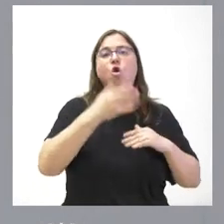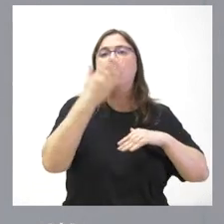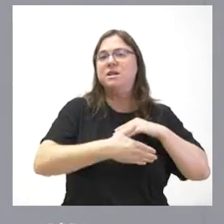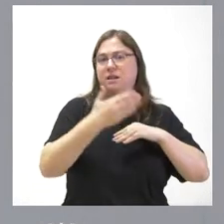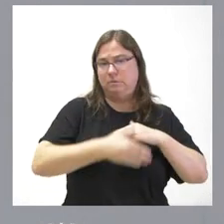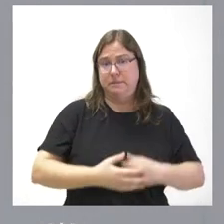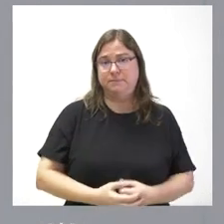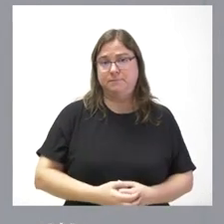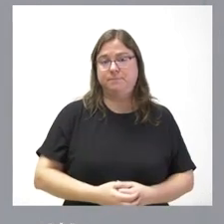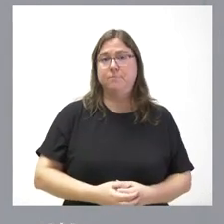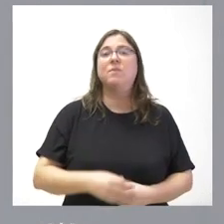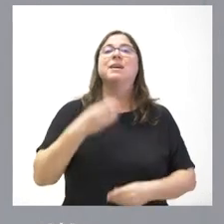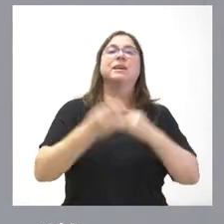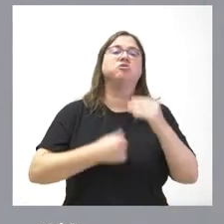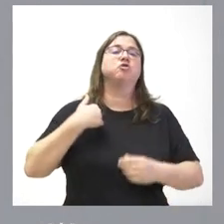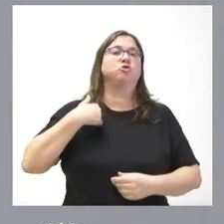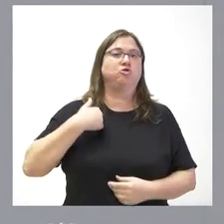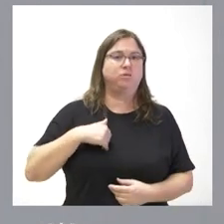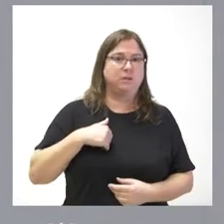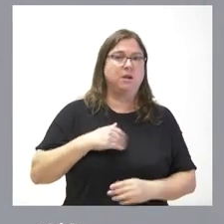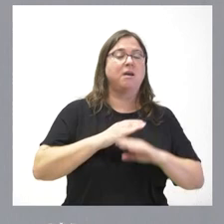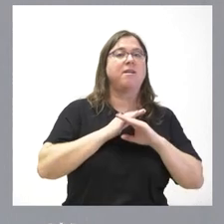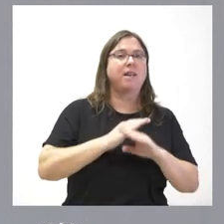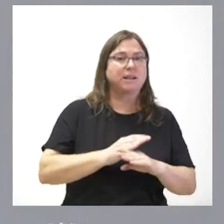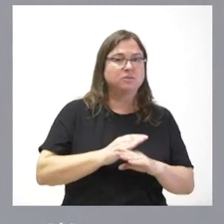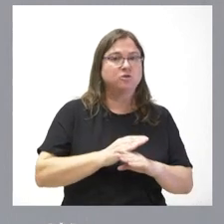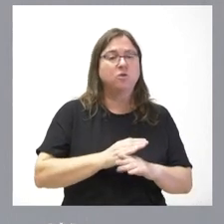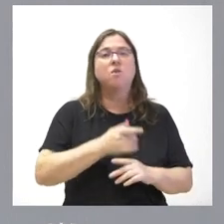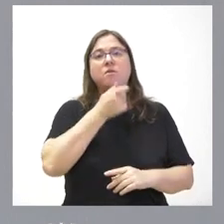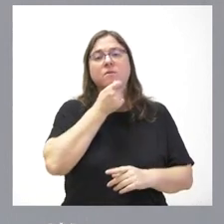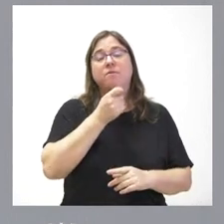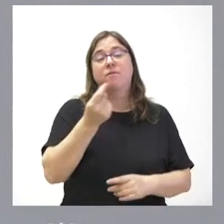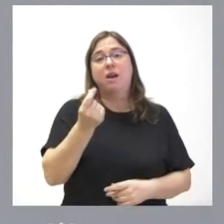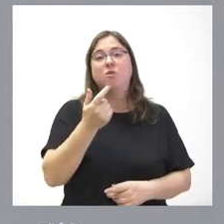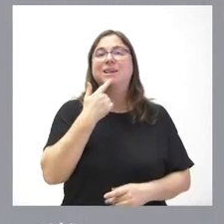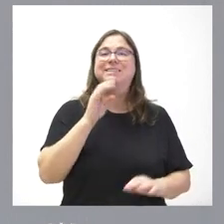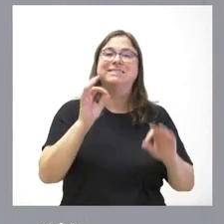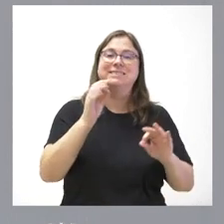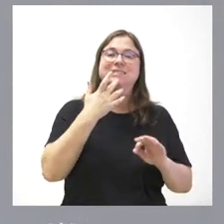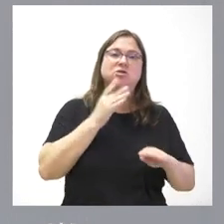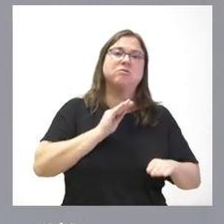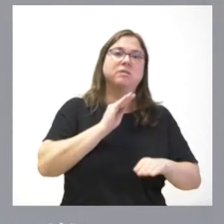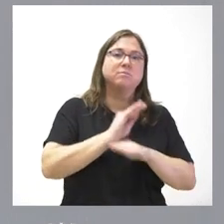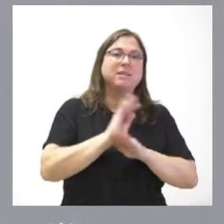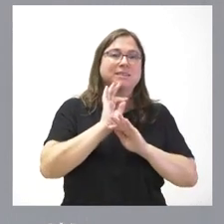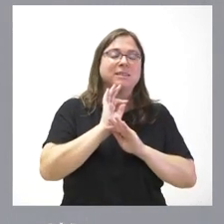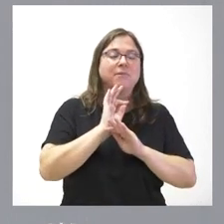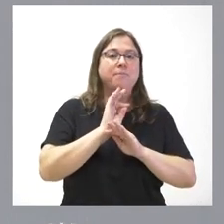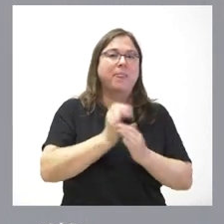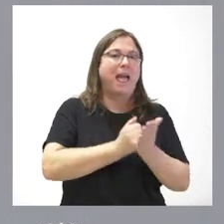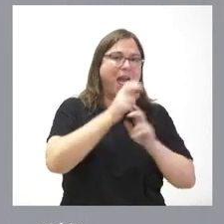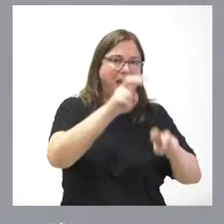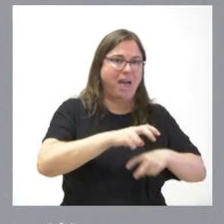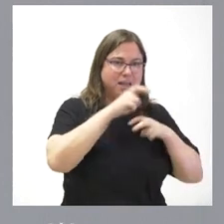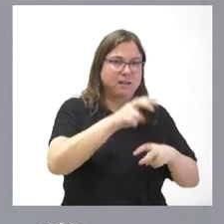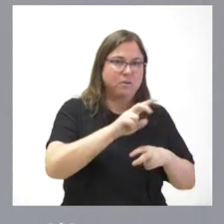en su caso lo hemos hecho como les digo con los de más alto valor y muy particularmente donde hubiera habido inversiones agrícolas de alguna naturaleza